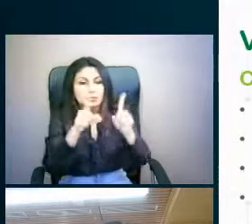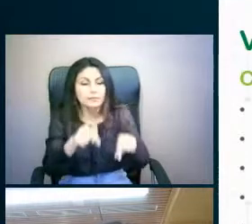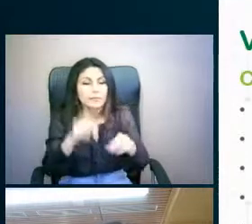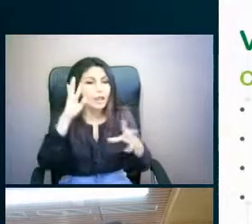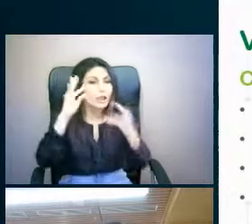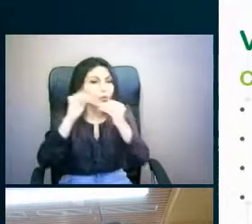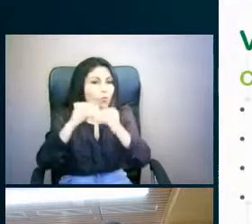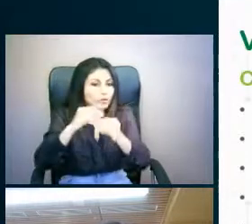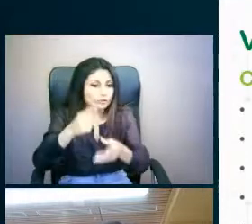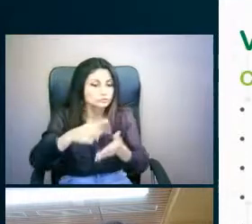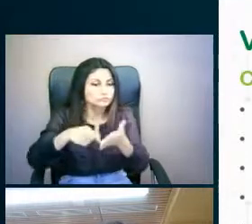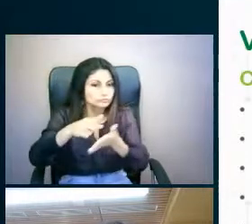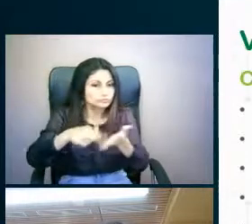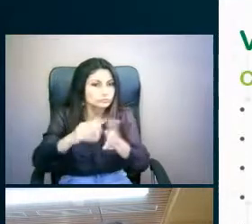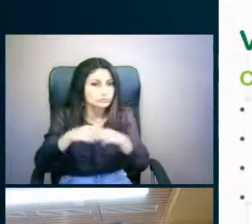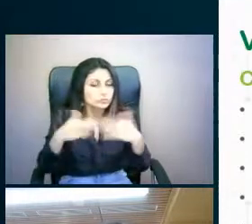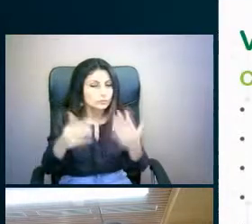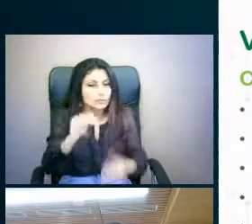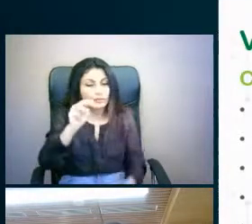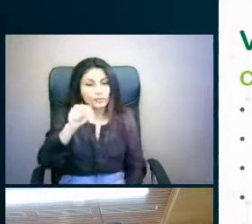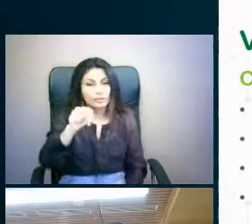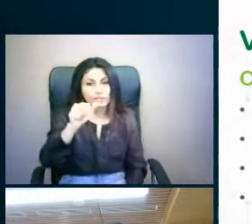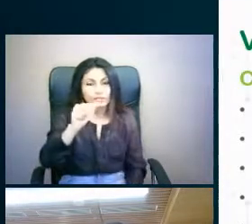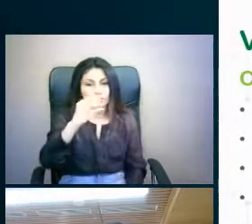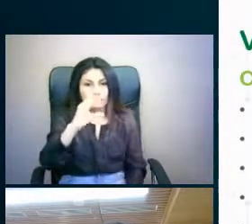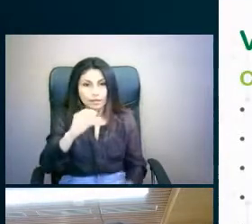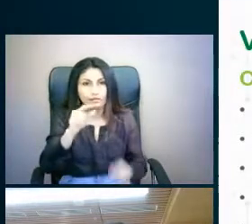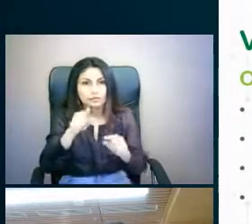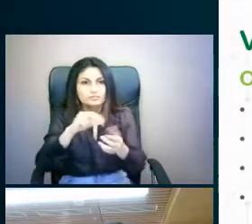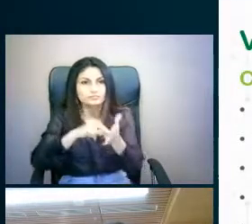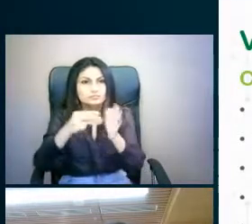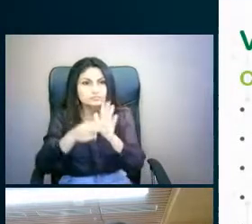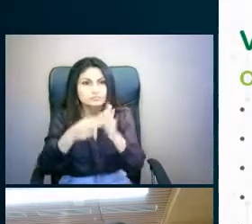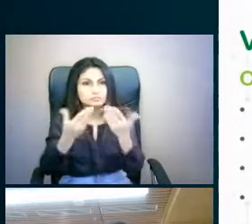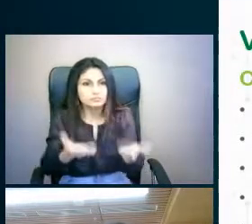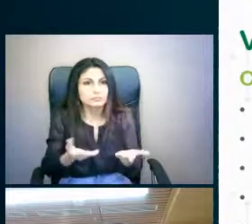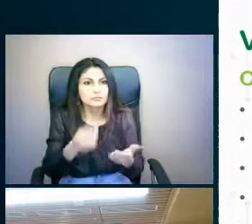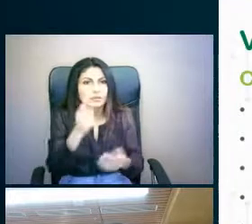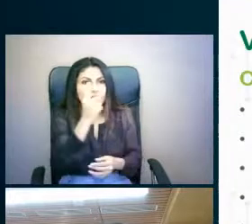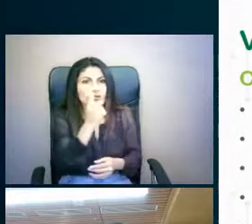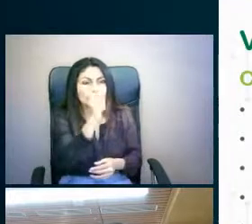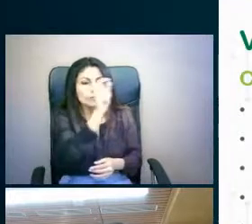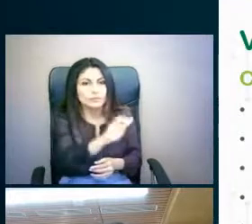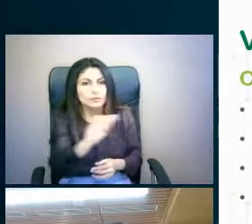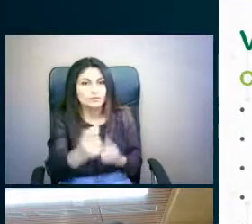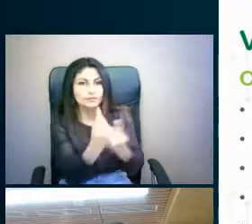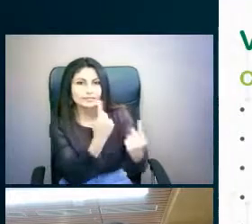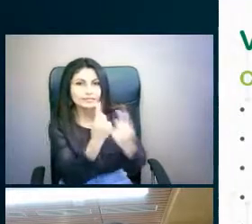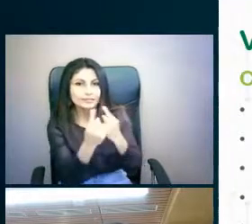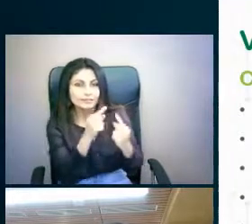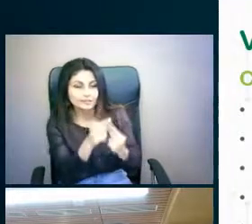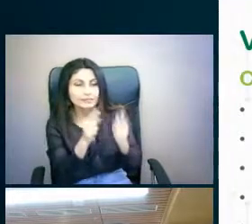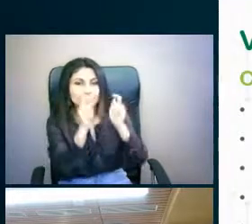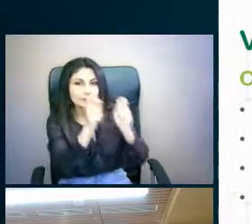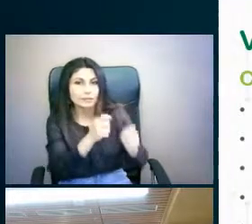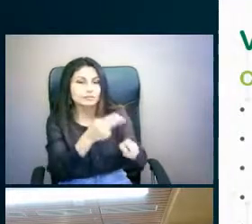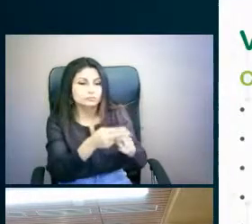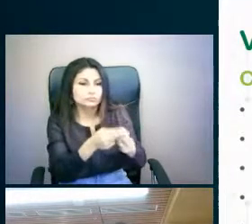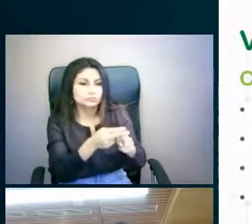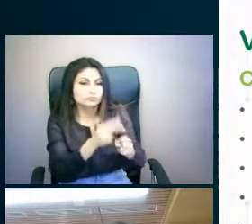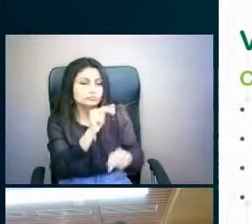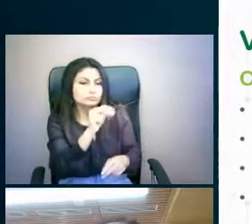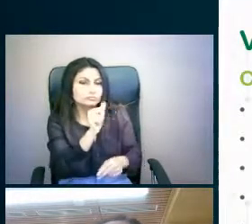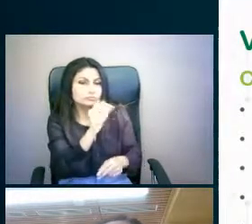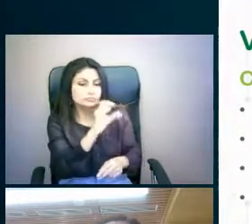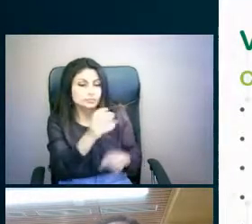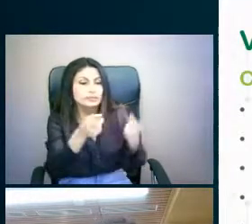comercial, abreviado como NAC. Esta es la identificación única de cada cliente y, por último, se puede segmentar por el año